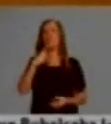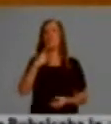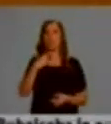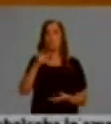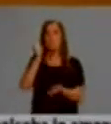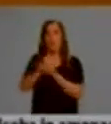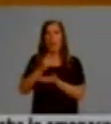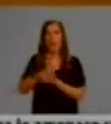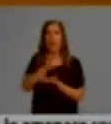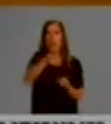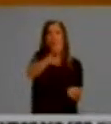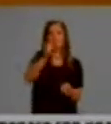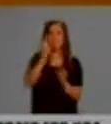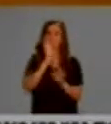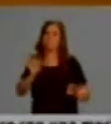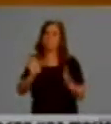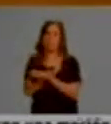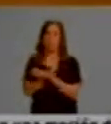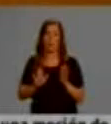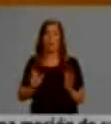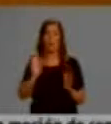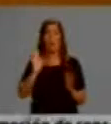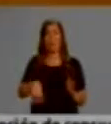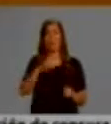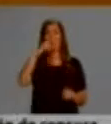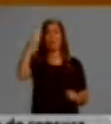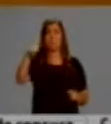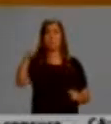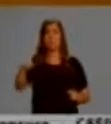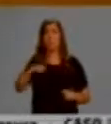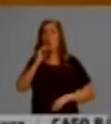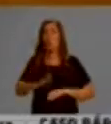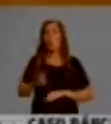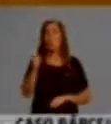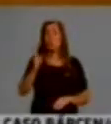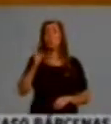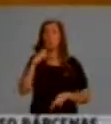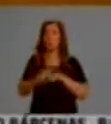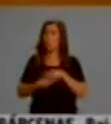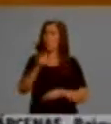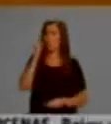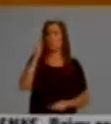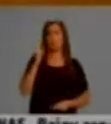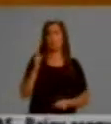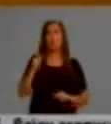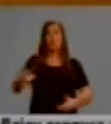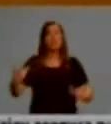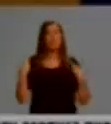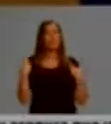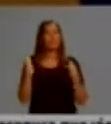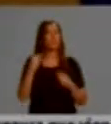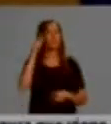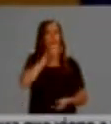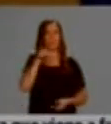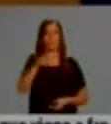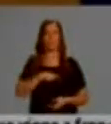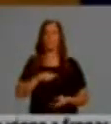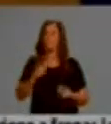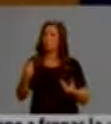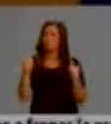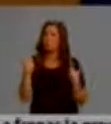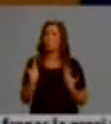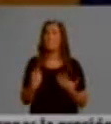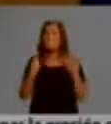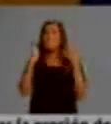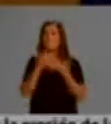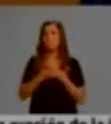lo pagarían los contribuyentes. Todos estos incumplimientos han tenido consecuencias. Está sufriendo mucha gente en este país.